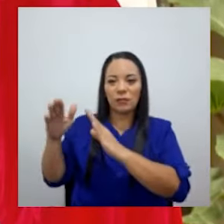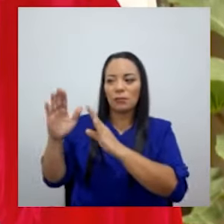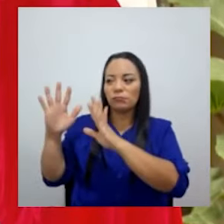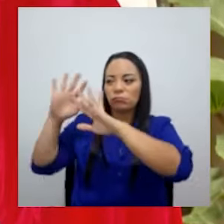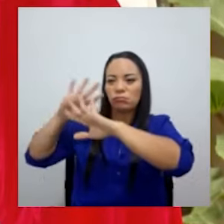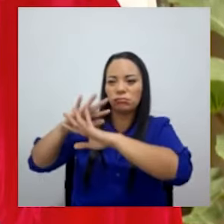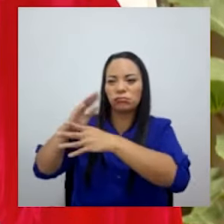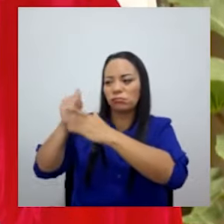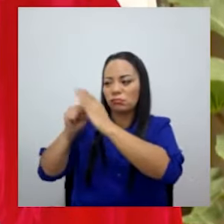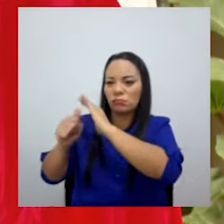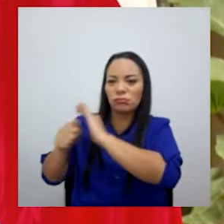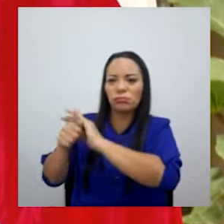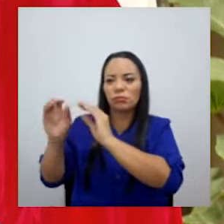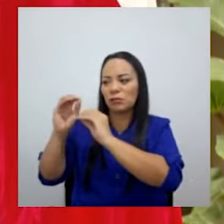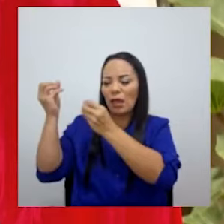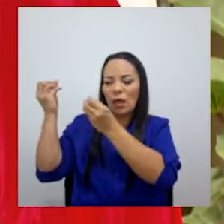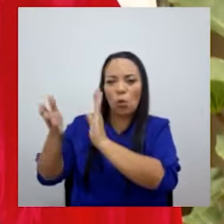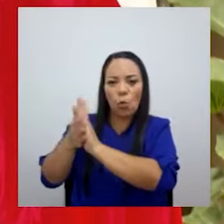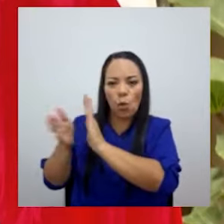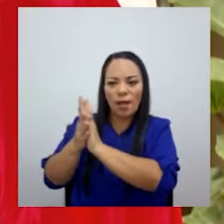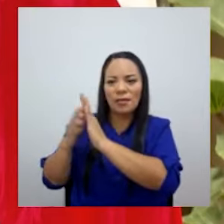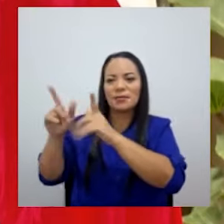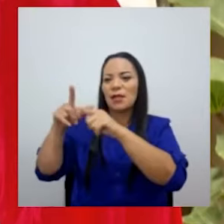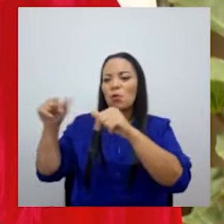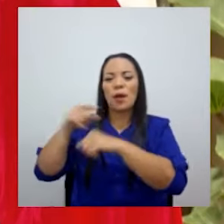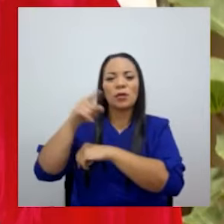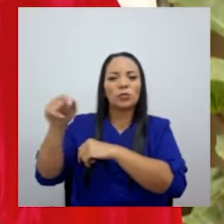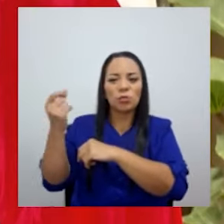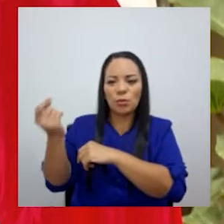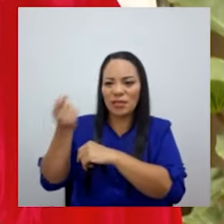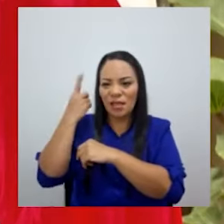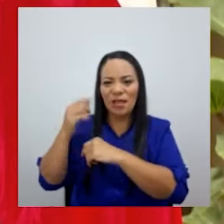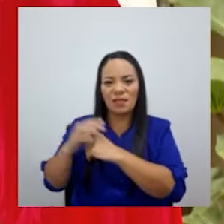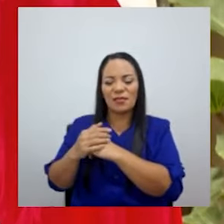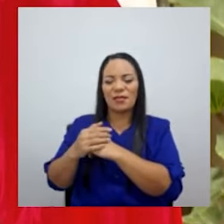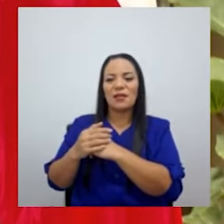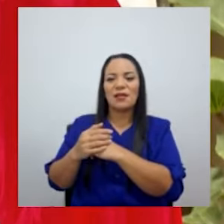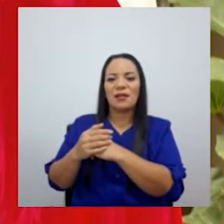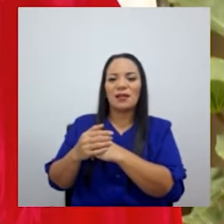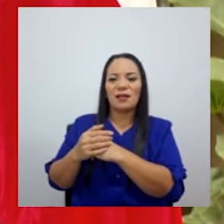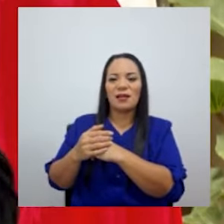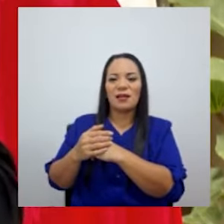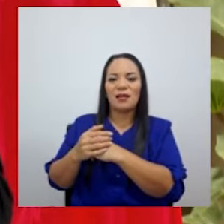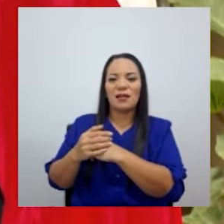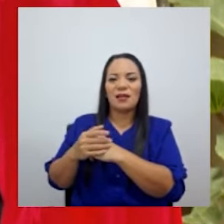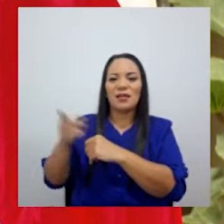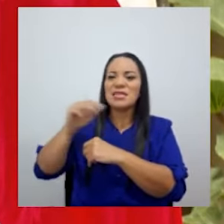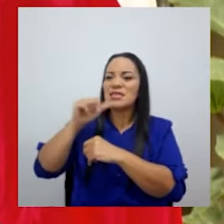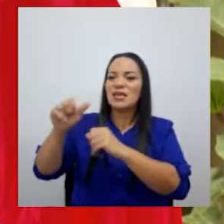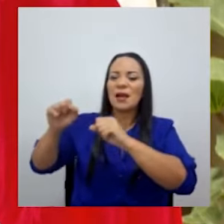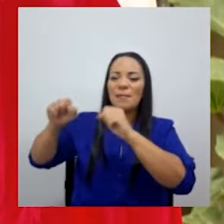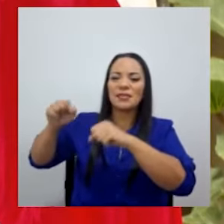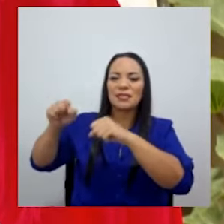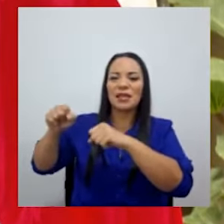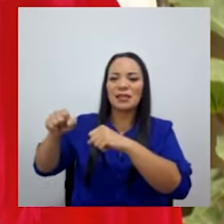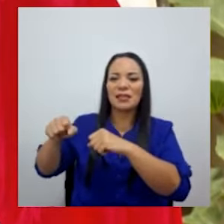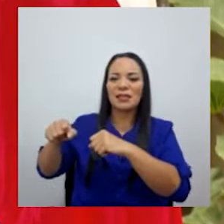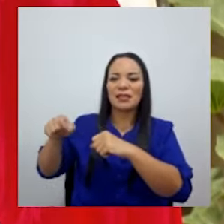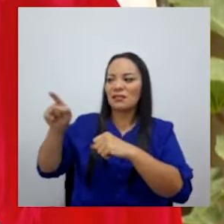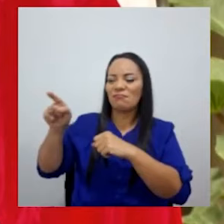rendición de cuentas, con un lenguaje que usted no entiende, con una incapacidad suya de